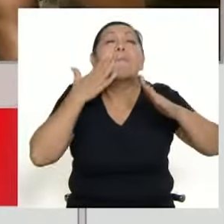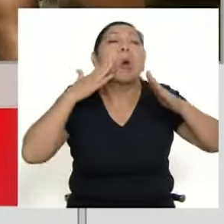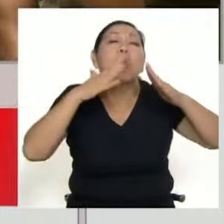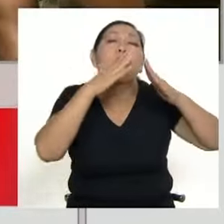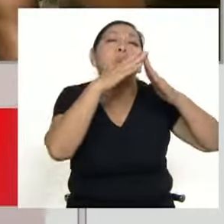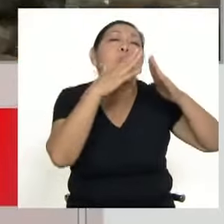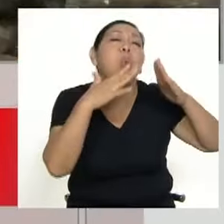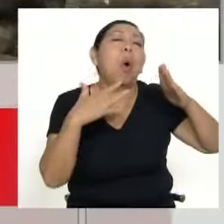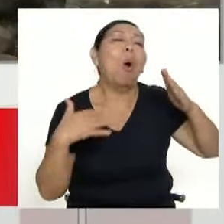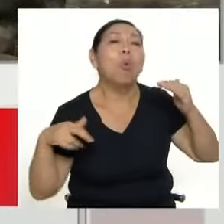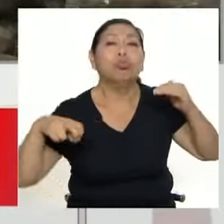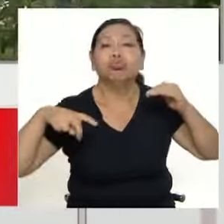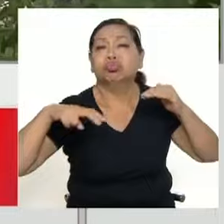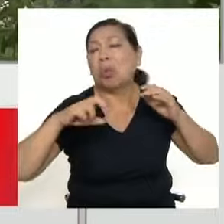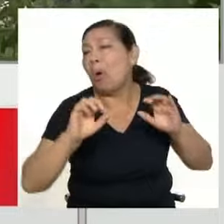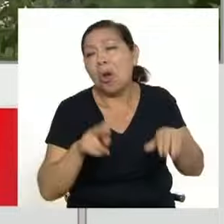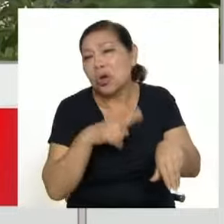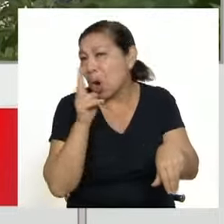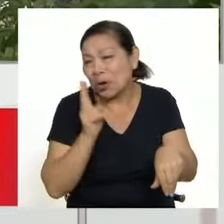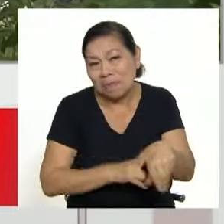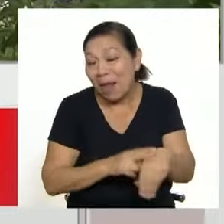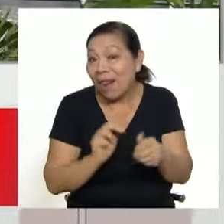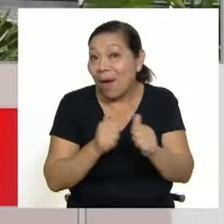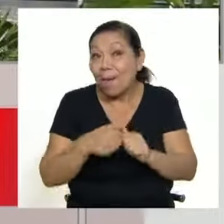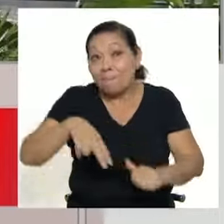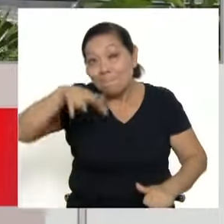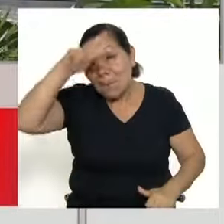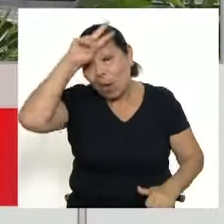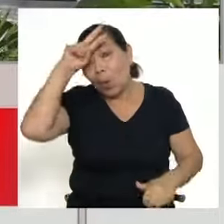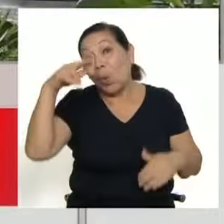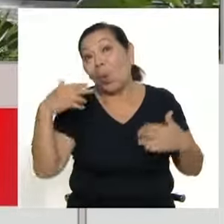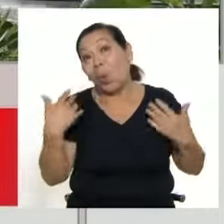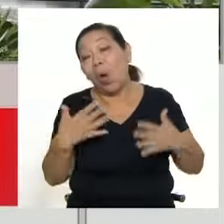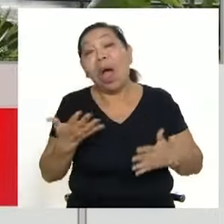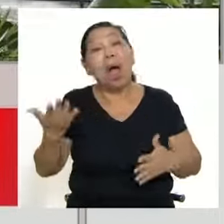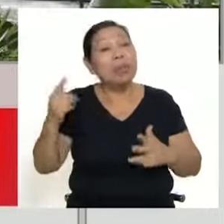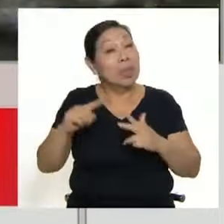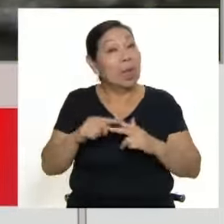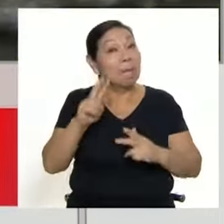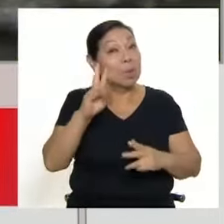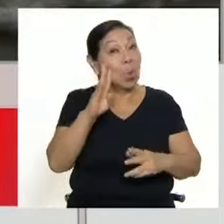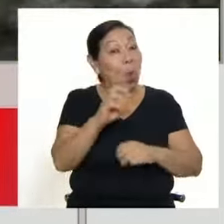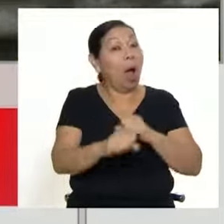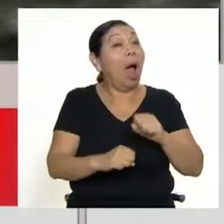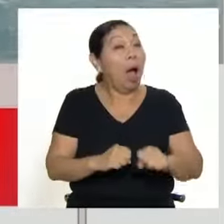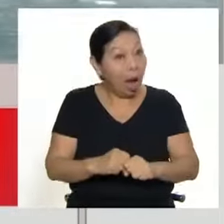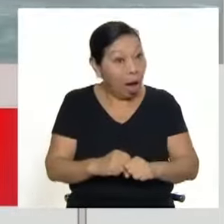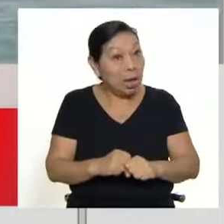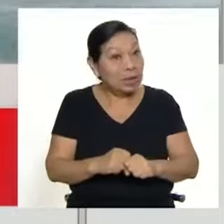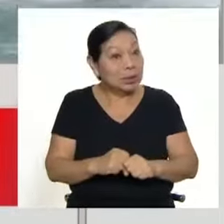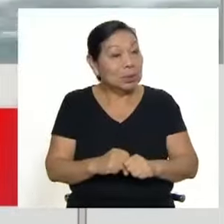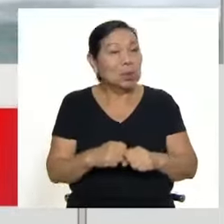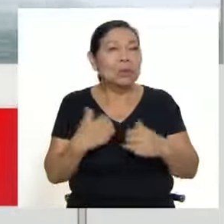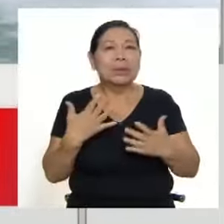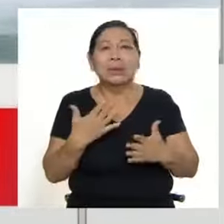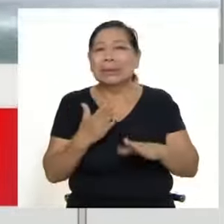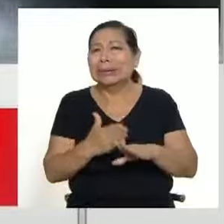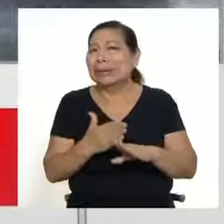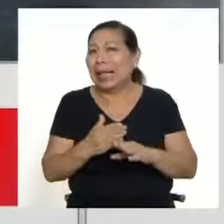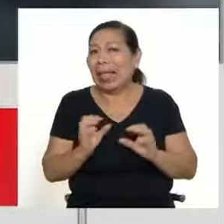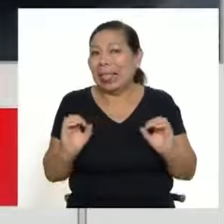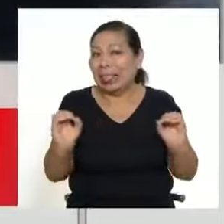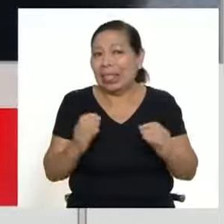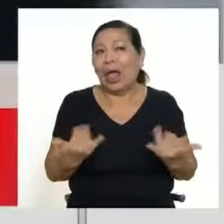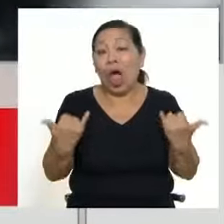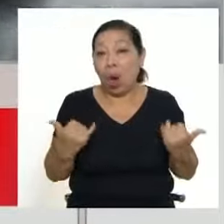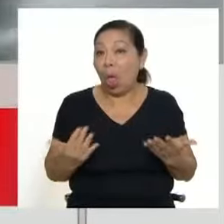fácil. Y también ha cambiado el Perú, felizmente, ¿no? Cuando empezamos hace 24 años, el turismo no se había desarrollado tanto como